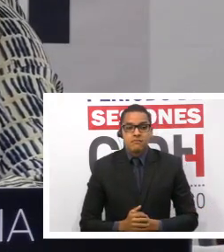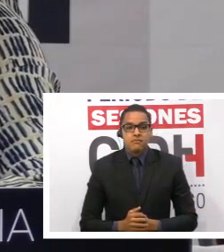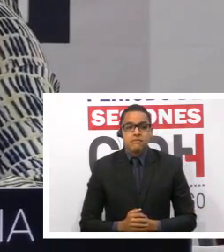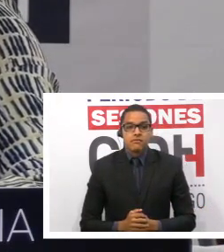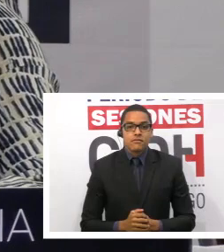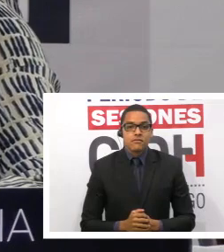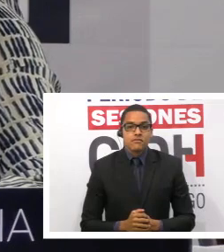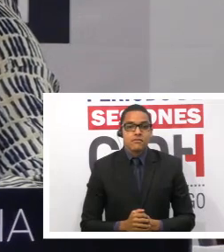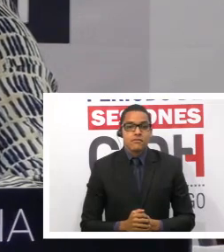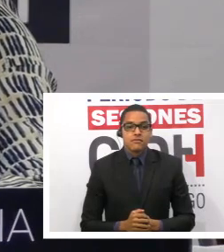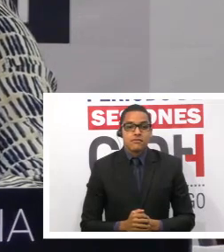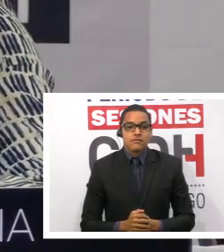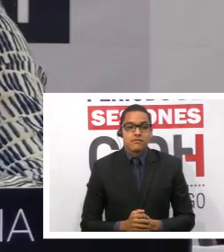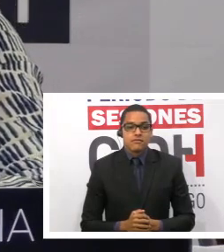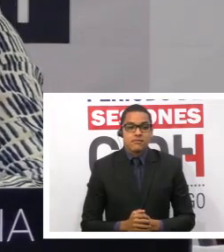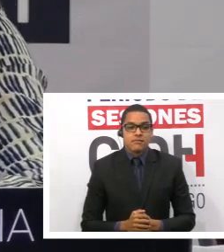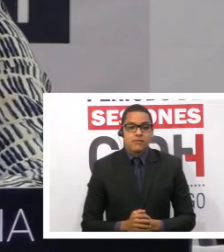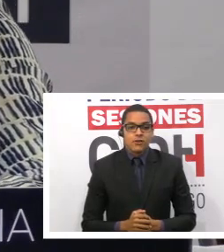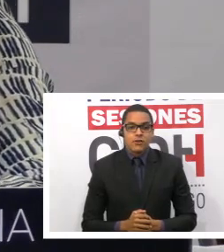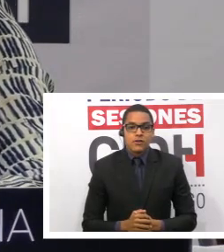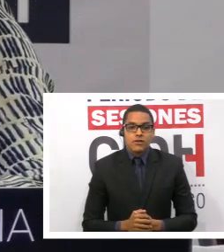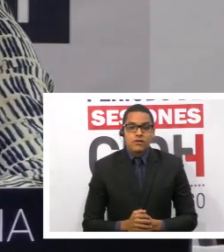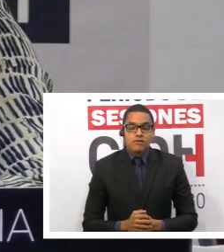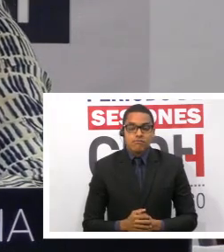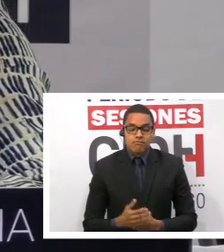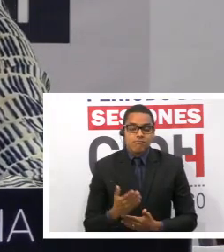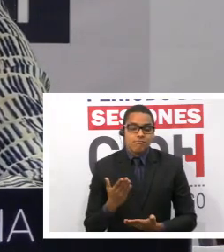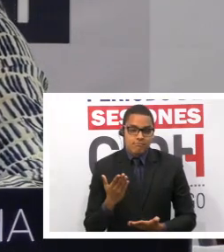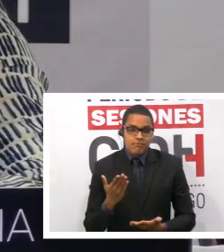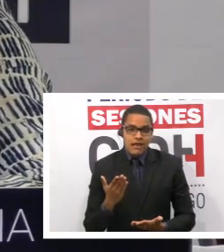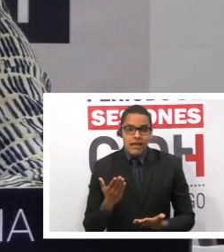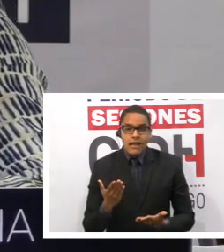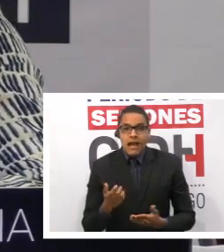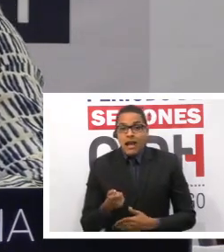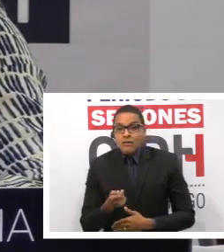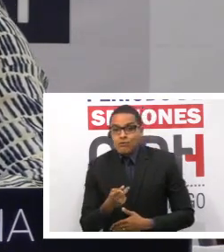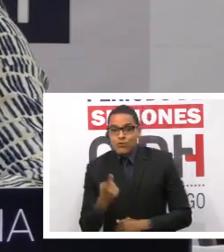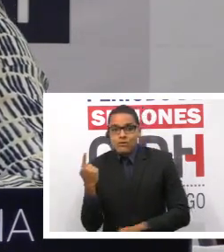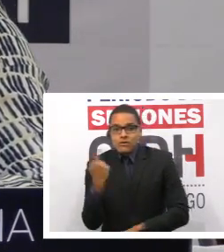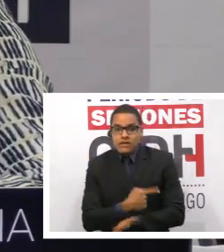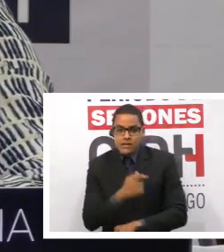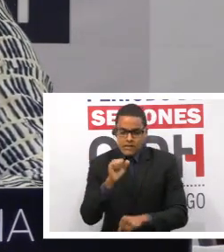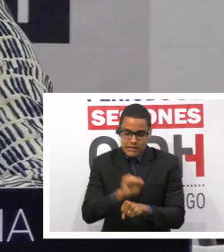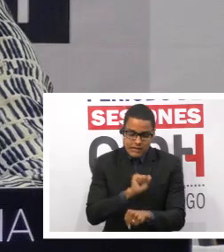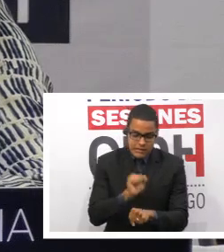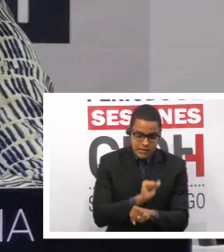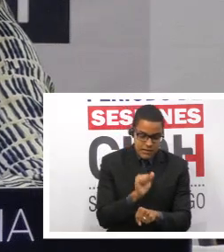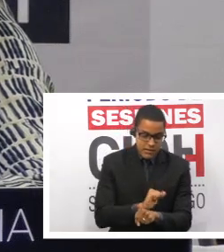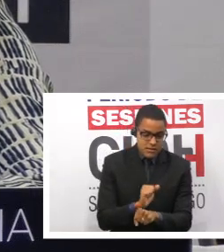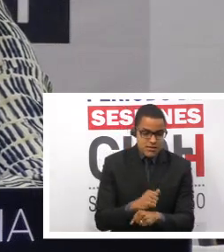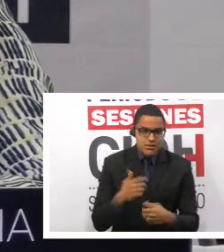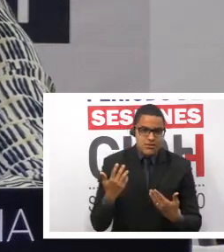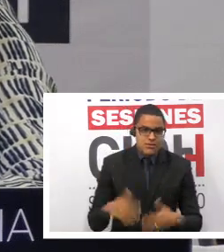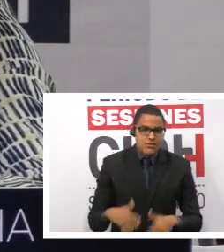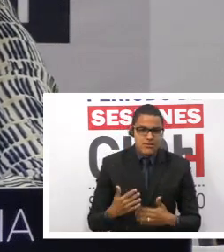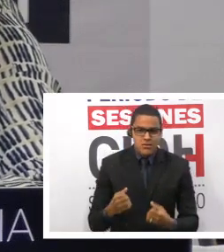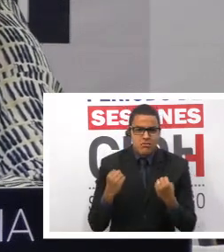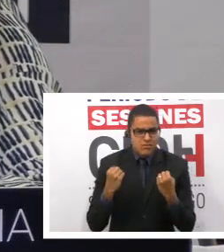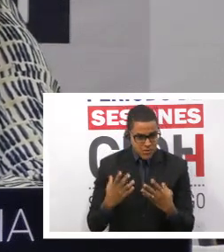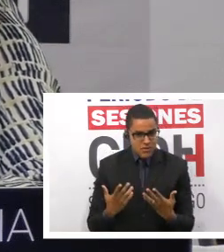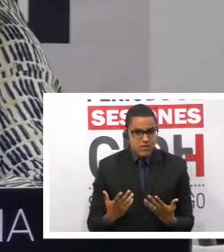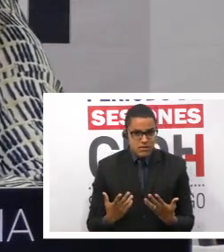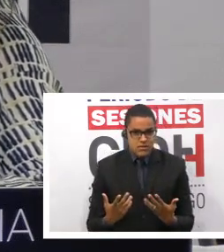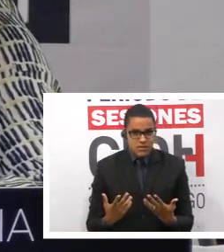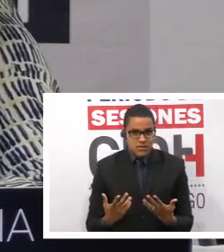en los días de trabajo muy intenso logramos tratar de casos emblemáticos que involucraron los